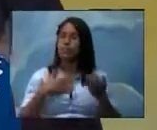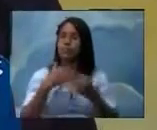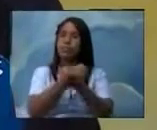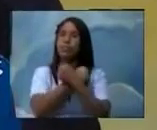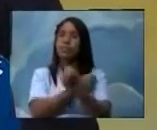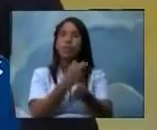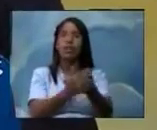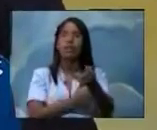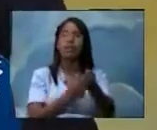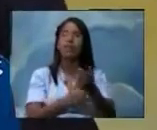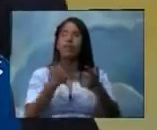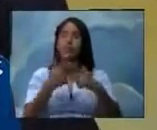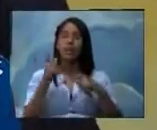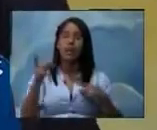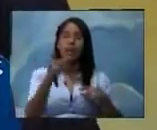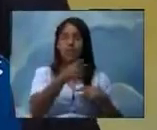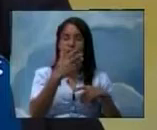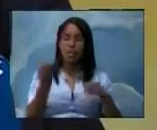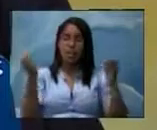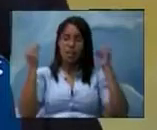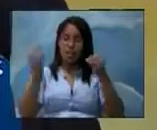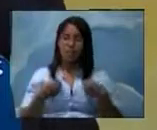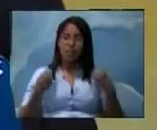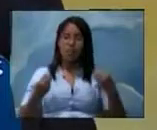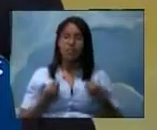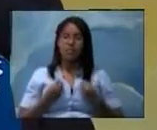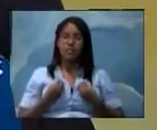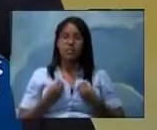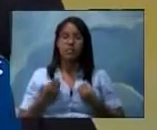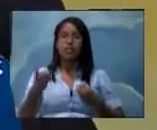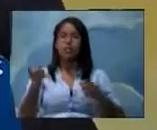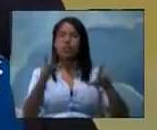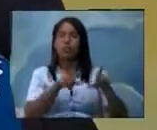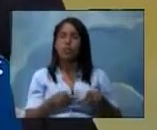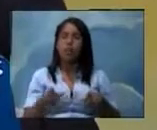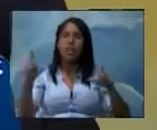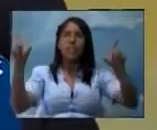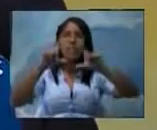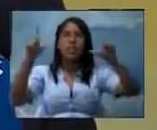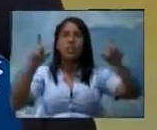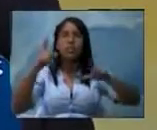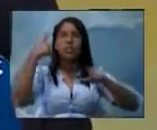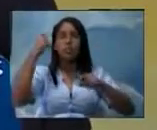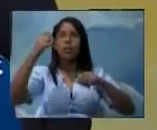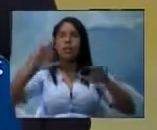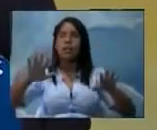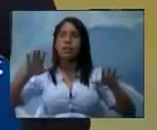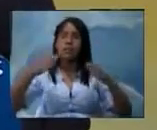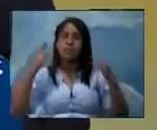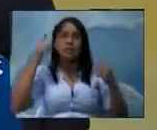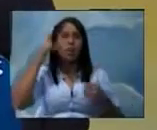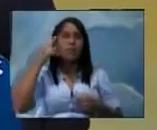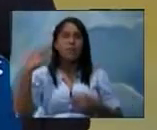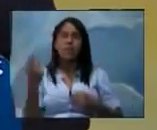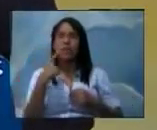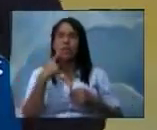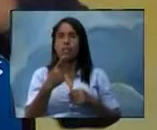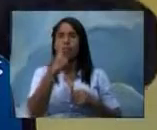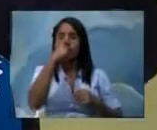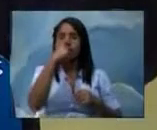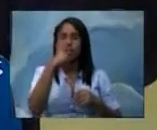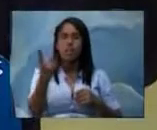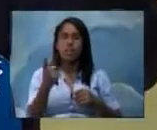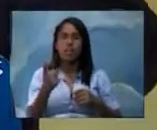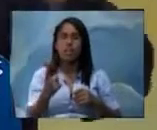amados hermanos, hay gente que vive colocada en una pantalla de televisión para saber qué le va a decir